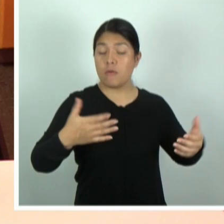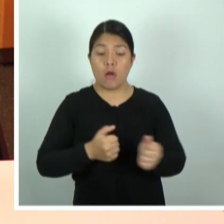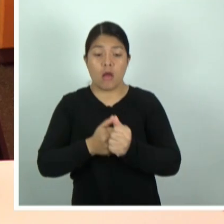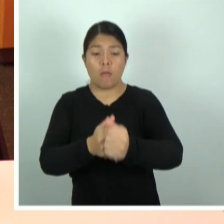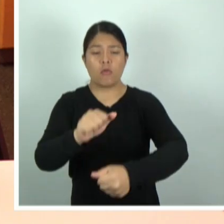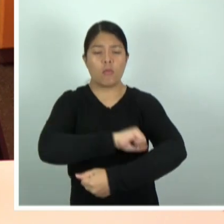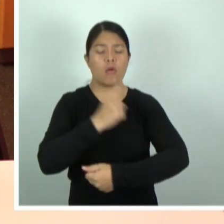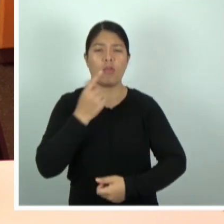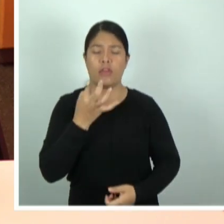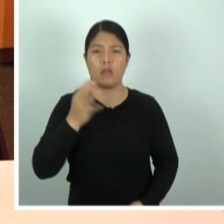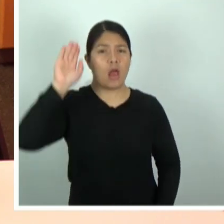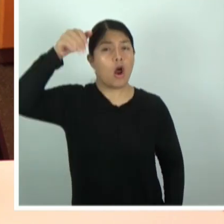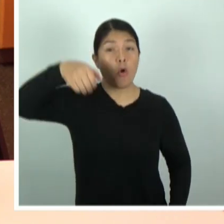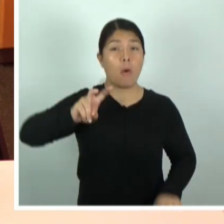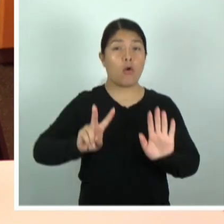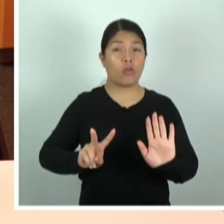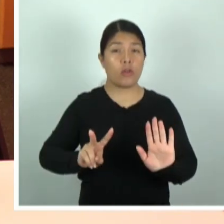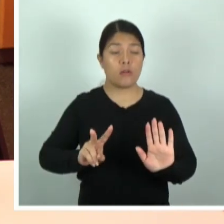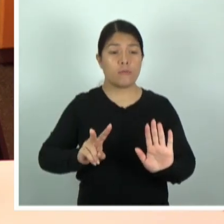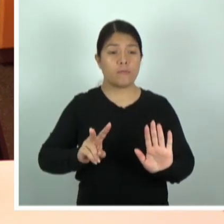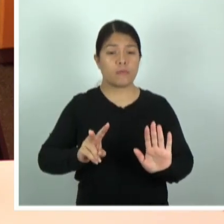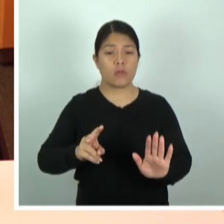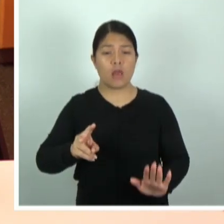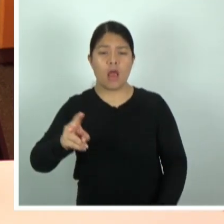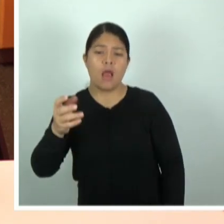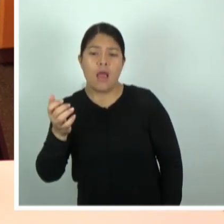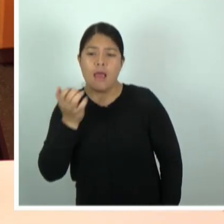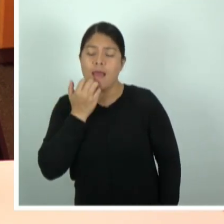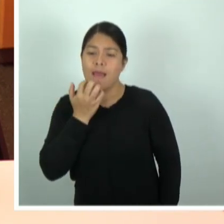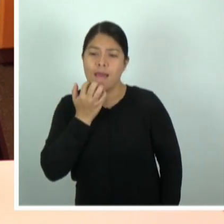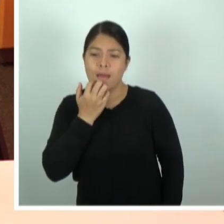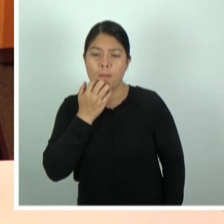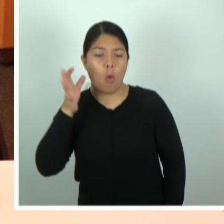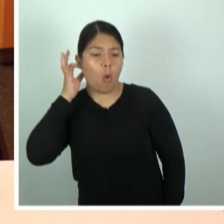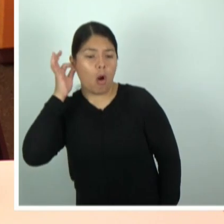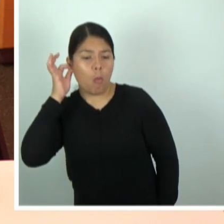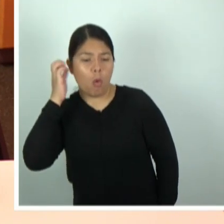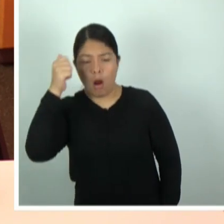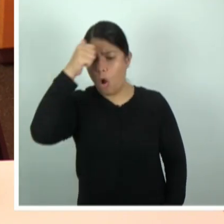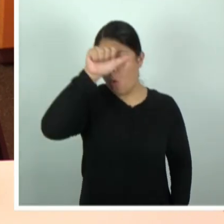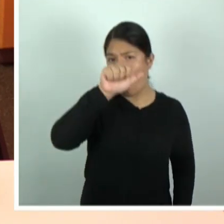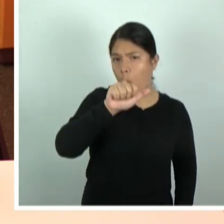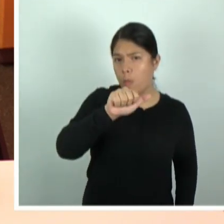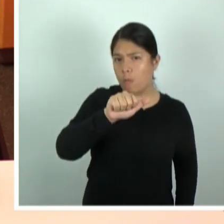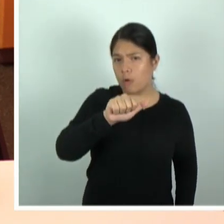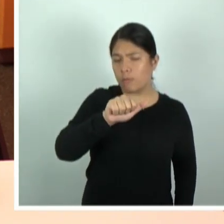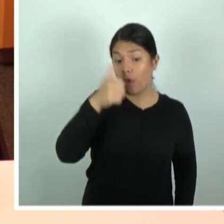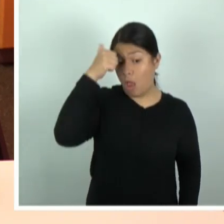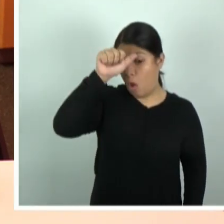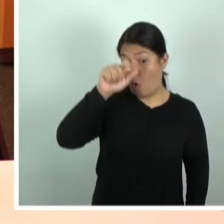7, él toma el ejemplo de una mujer y de un hombre. Y él dice que el